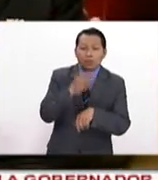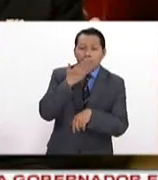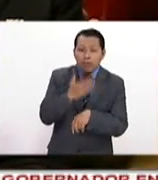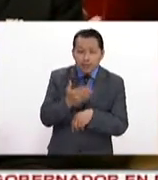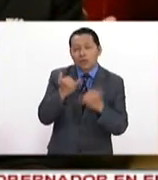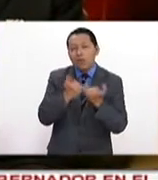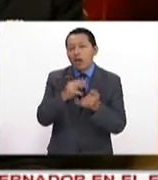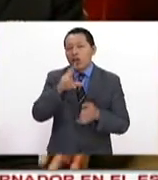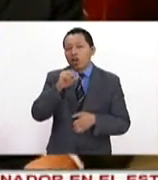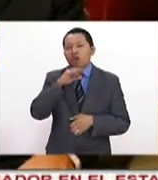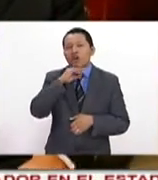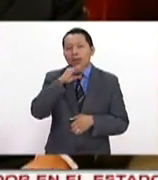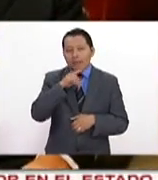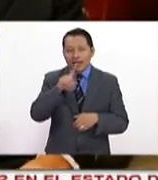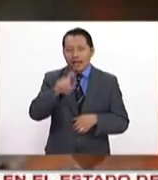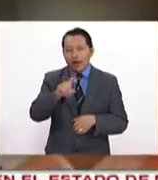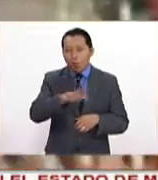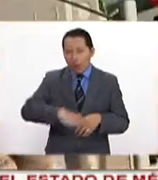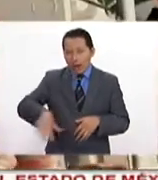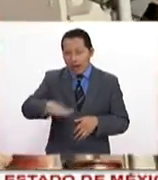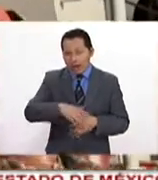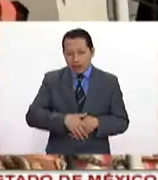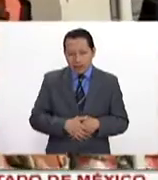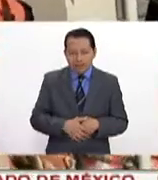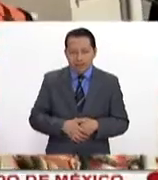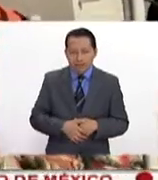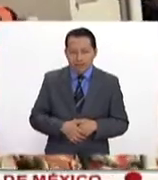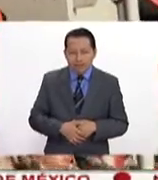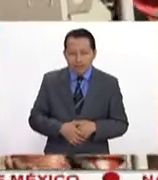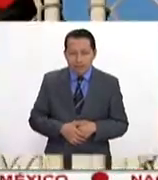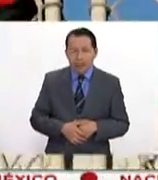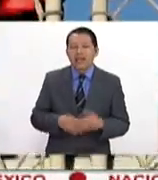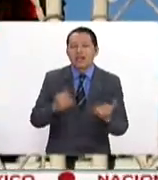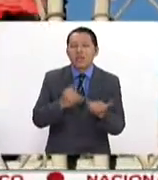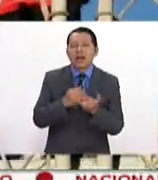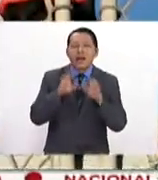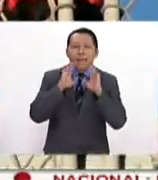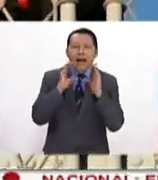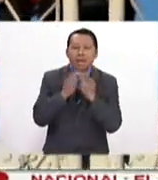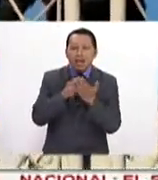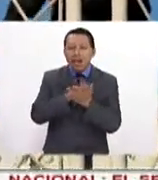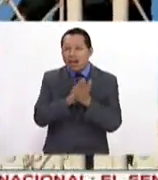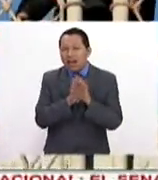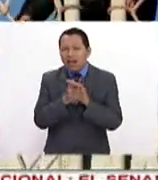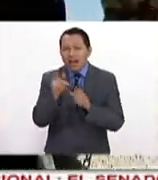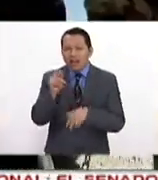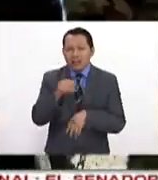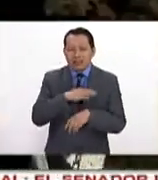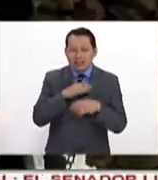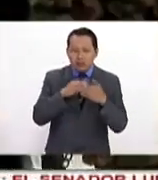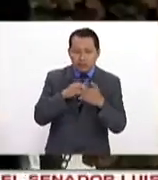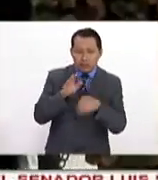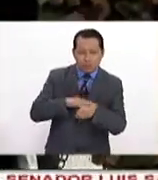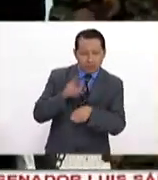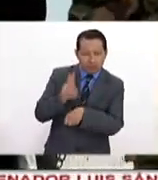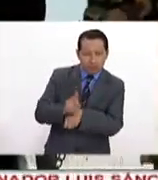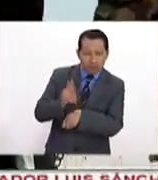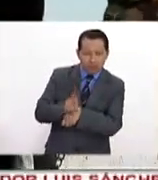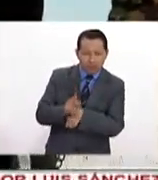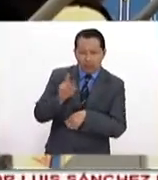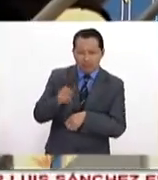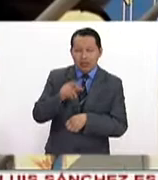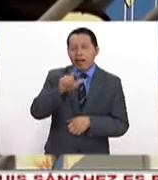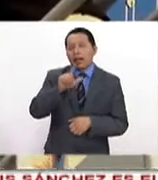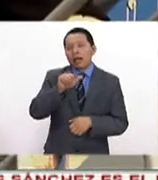no contaminen nuestras aguas mexicanas. Ante la irrupción del crimen organizado, los puertos en donde la SEMAR ha puesto mayor atención son